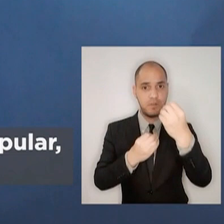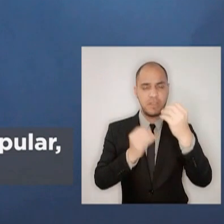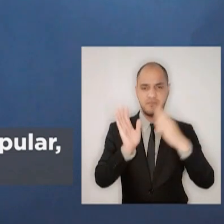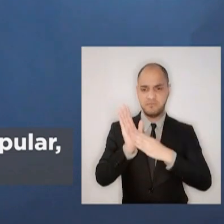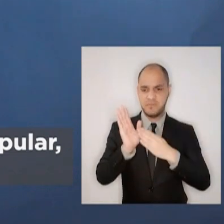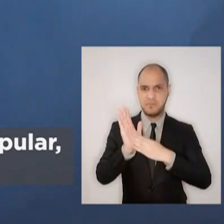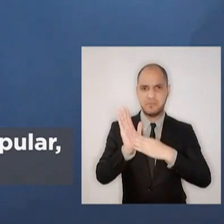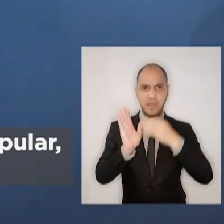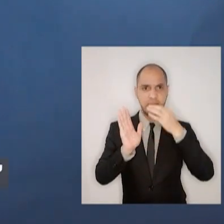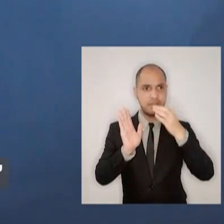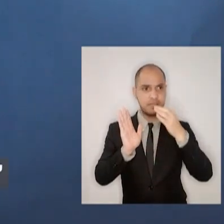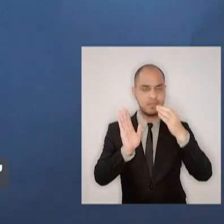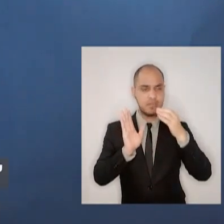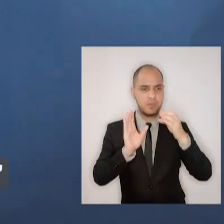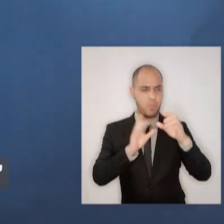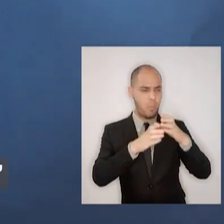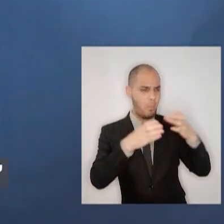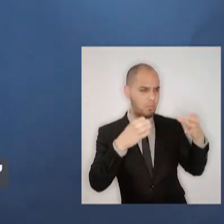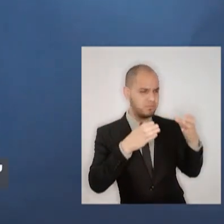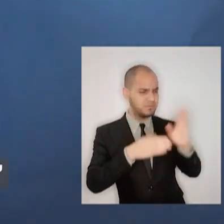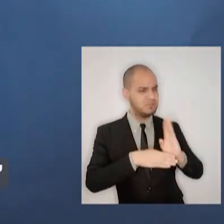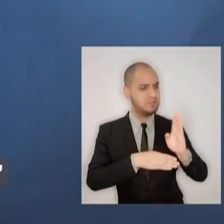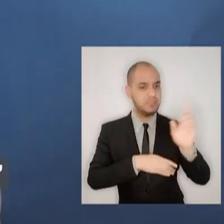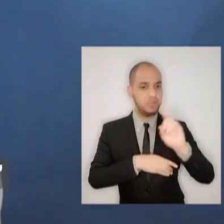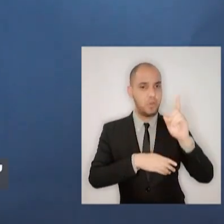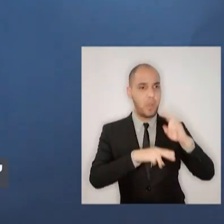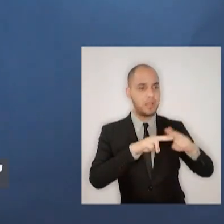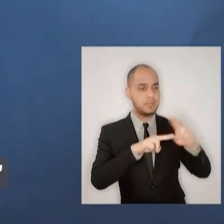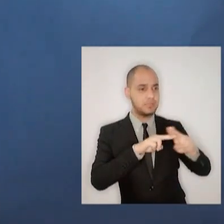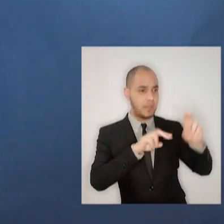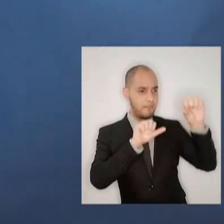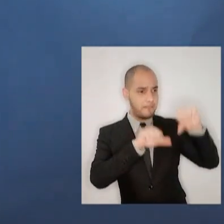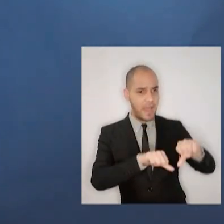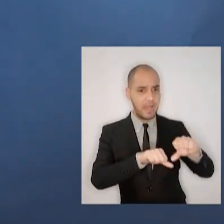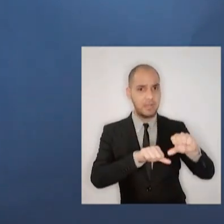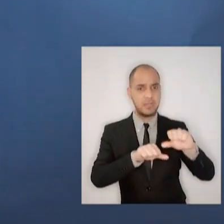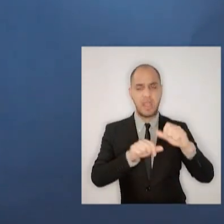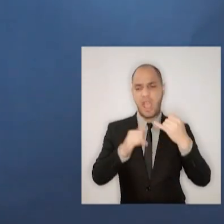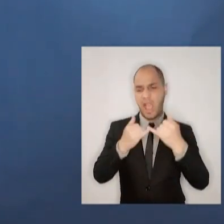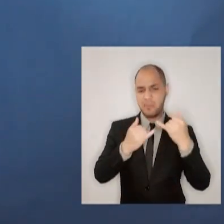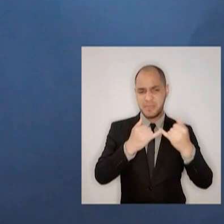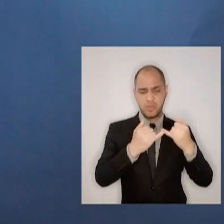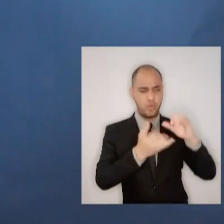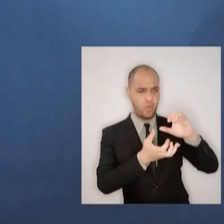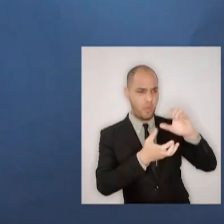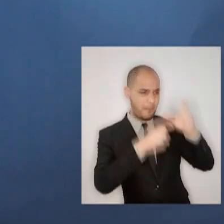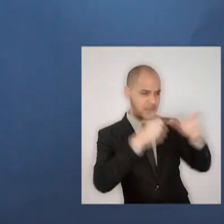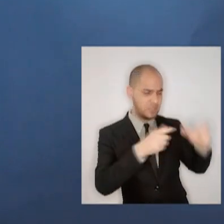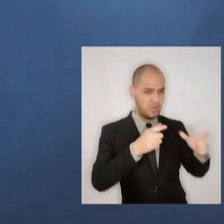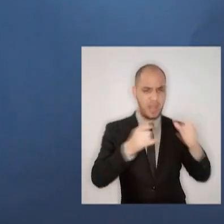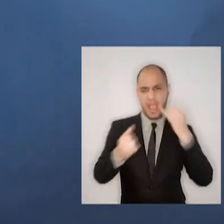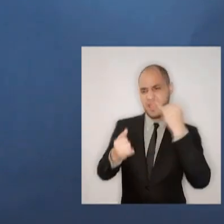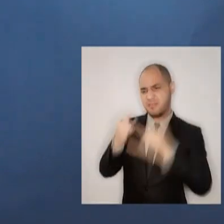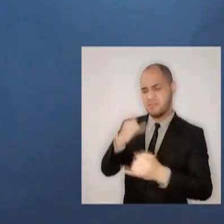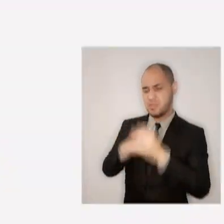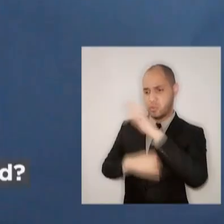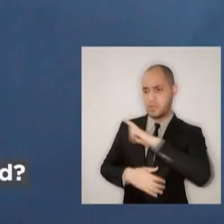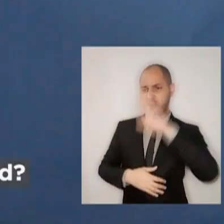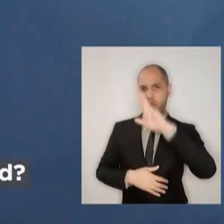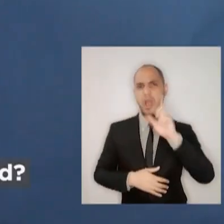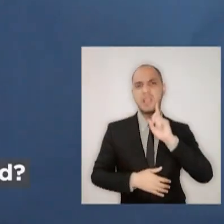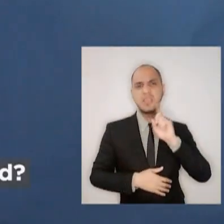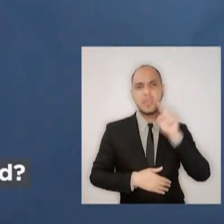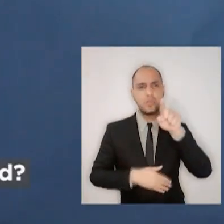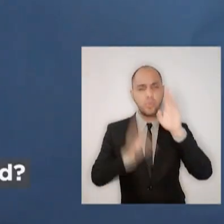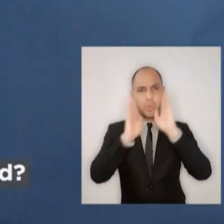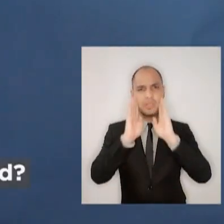por la opinión popular, pero la Biblia dice, no seguirás a los muchos para hacer el mal. Y cualquiera que se hace amigo del mundo se constituye enemigo